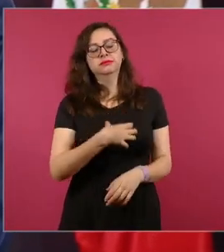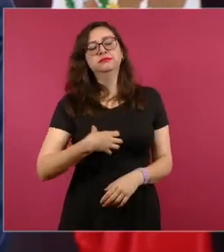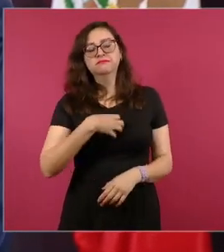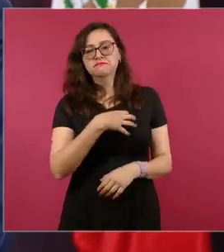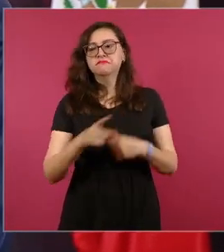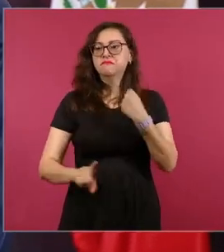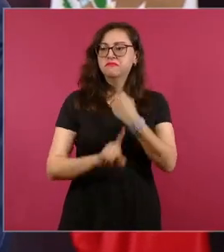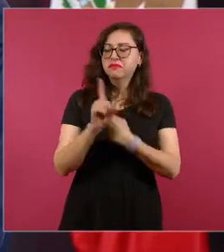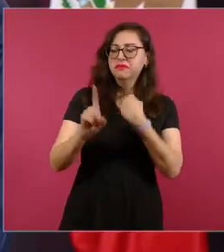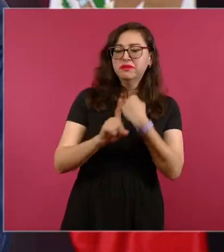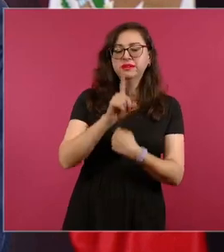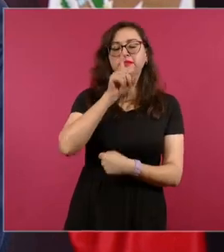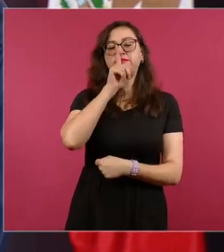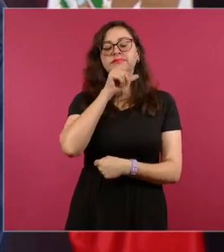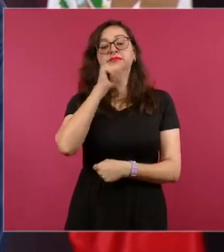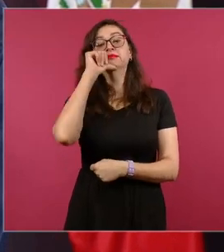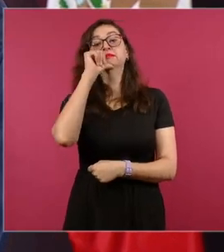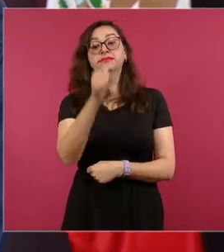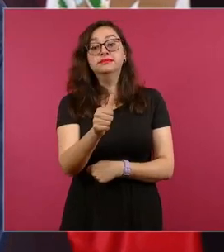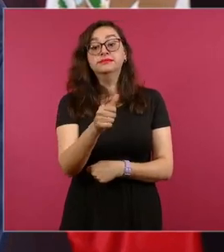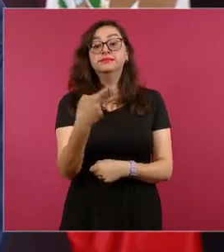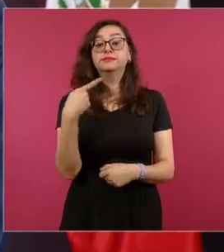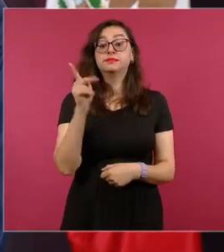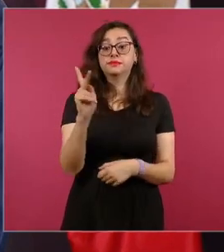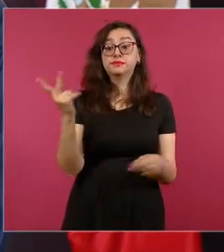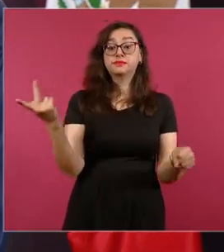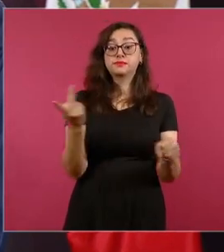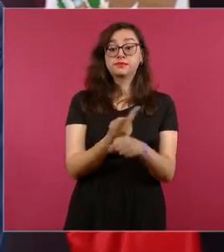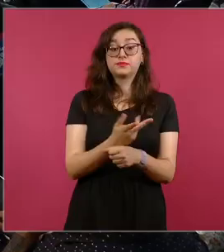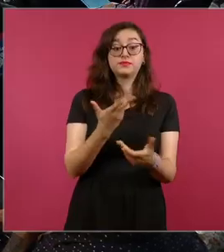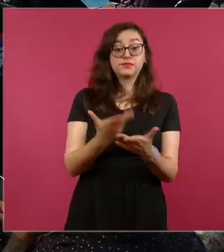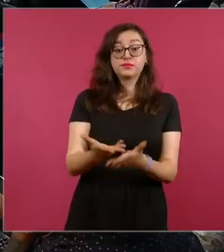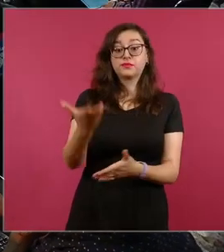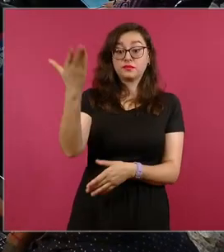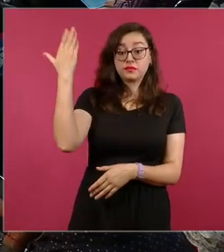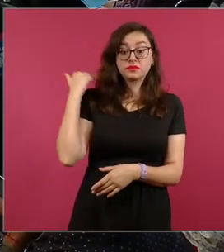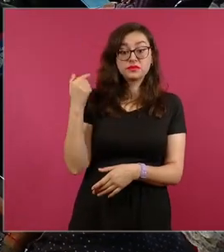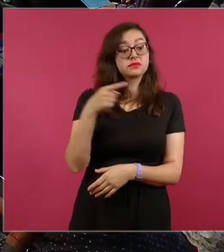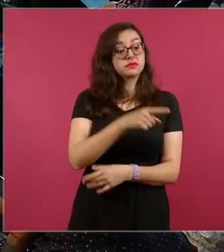con violencia, hubieron muertos,